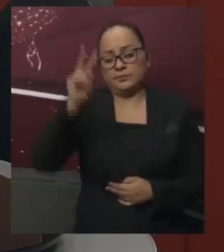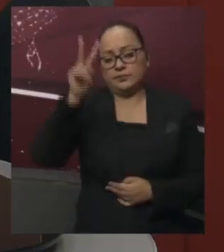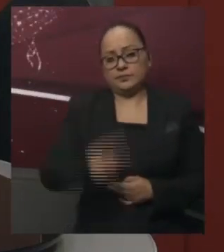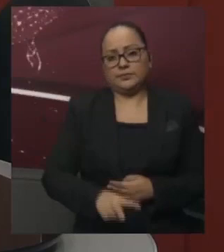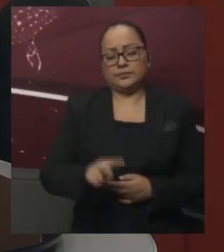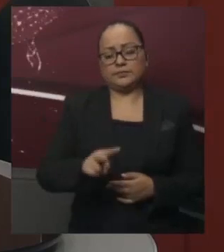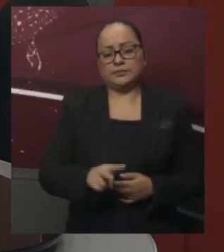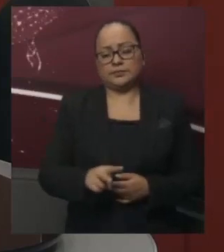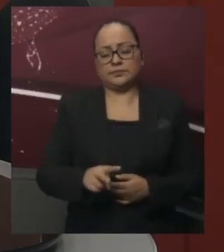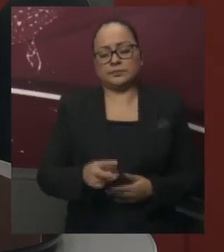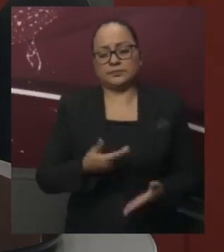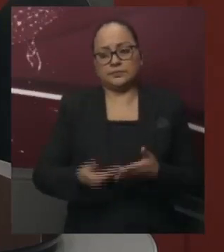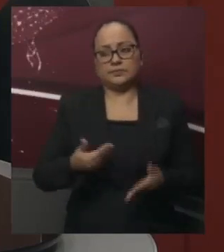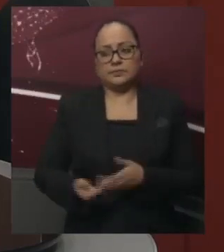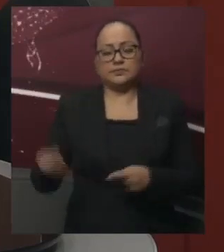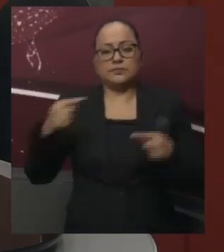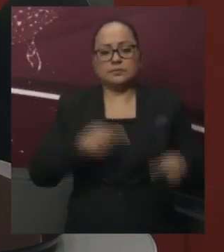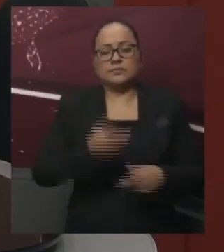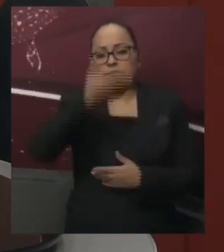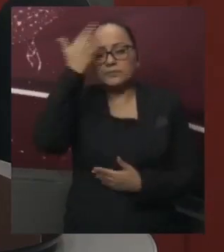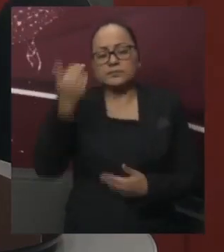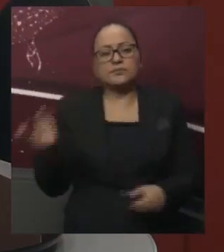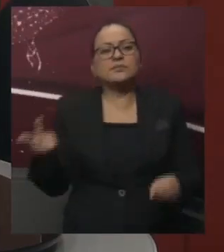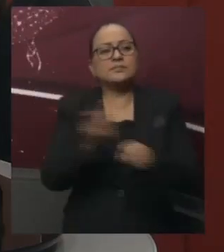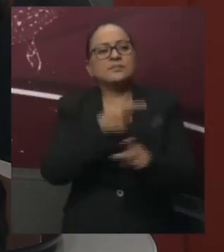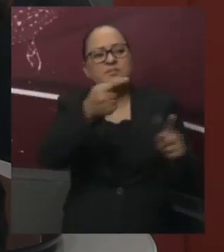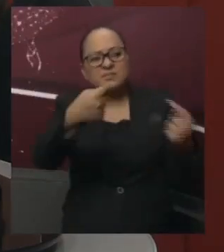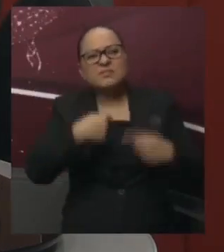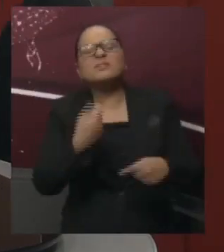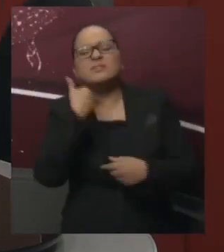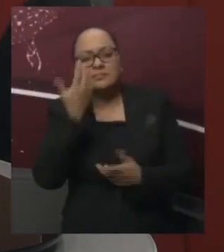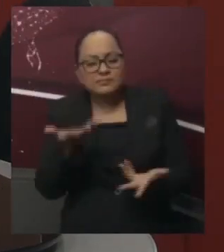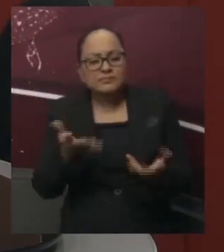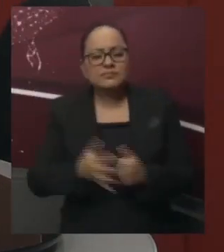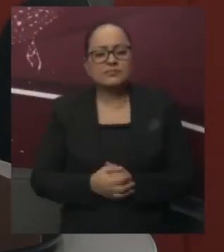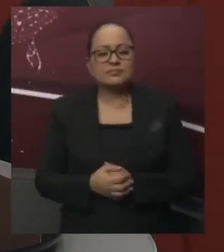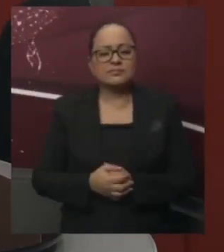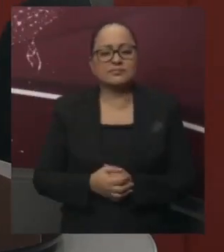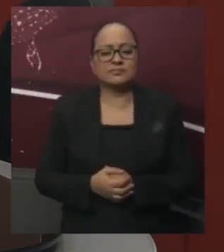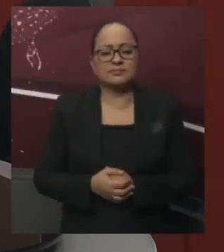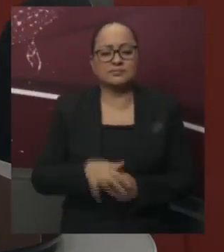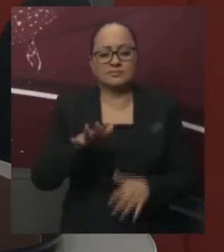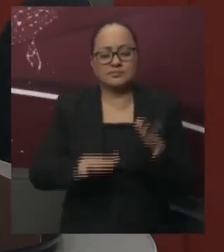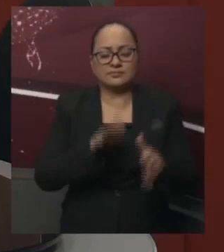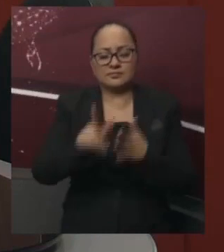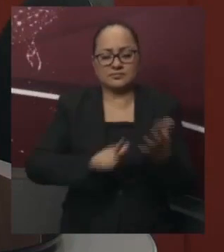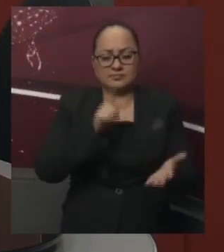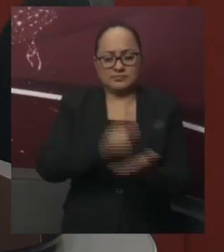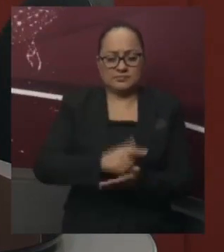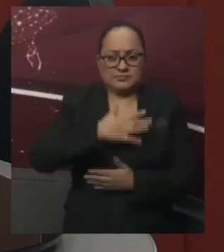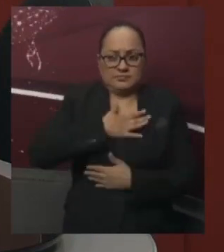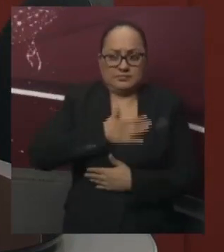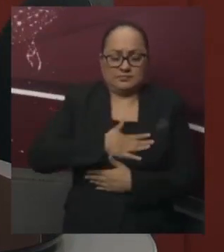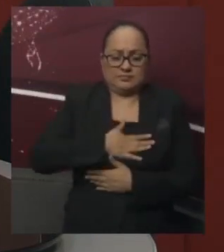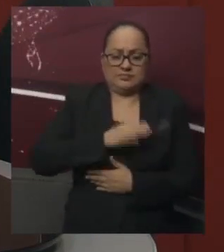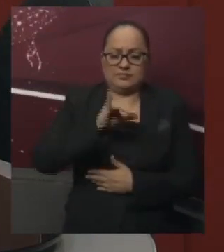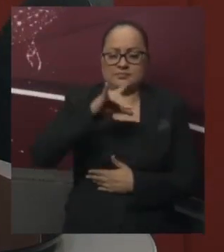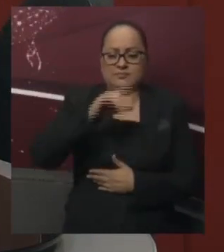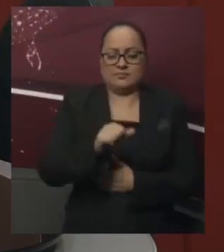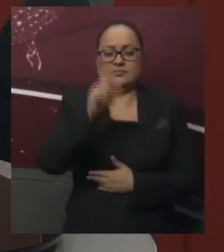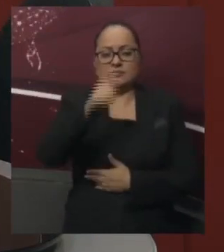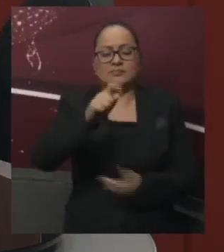que no sabemos bien qué es lo que querían decir, Laxman, porque una ley de justicia cívica suena más como una ley de